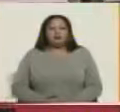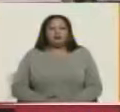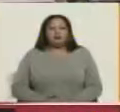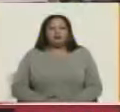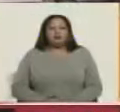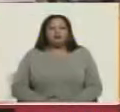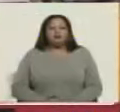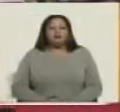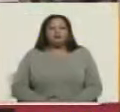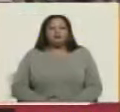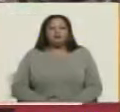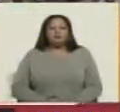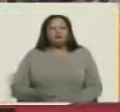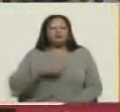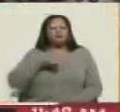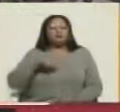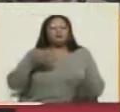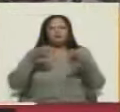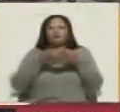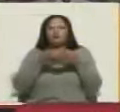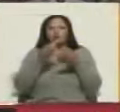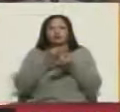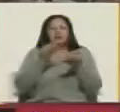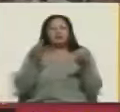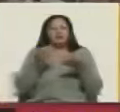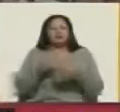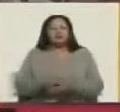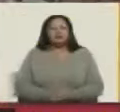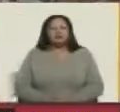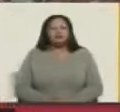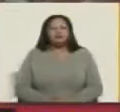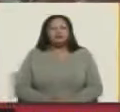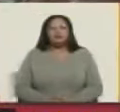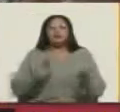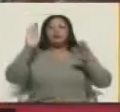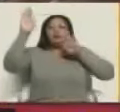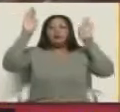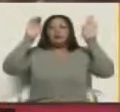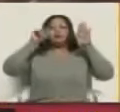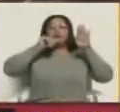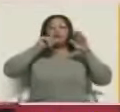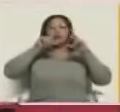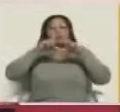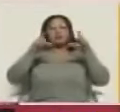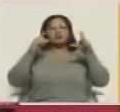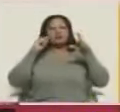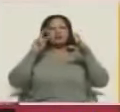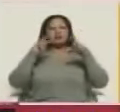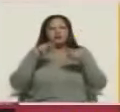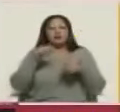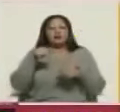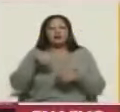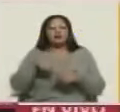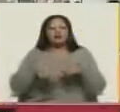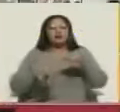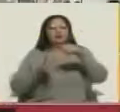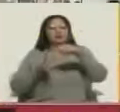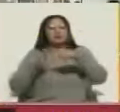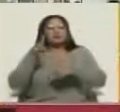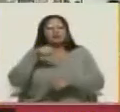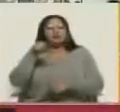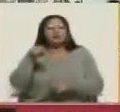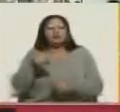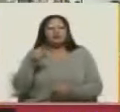este hermoso colectivo. Yo levanten la mano allá los que están en la pantalla, eso se ve en el canal, ¿no,